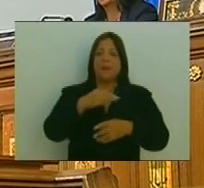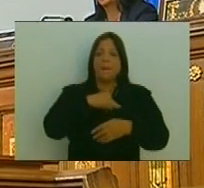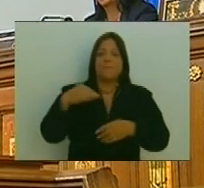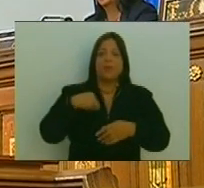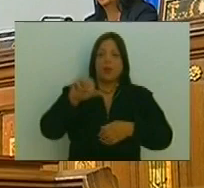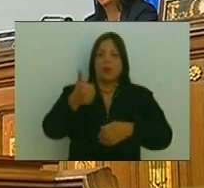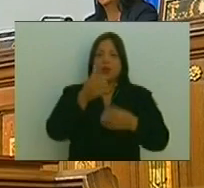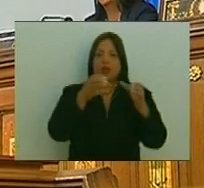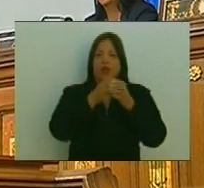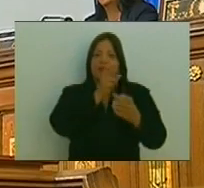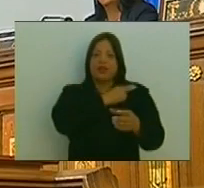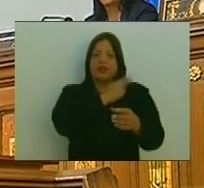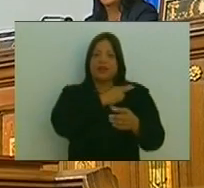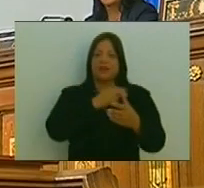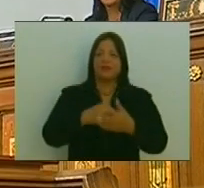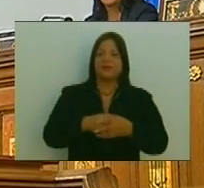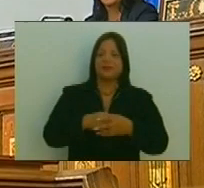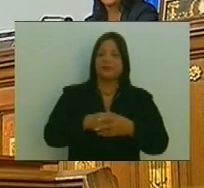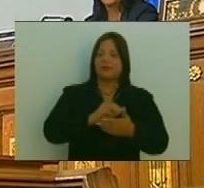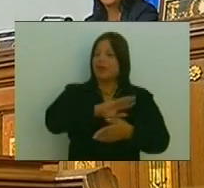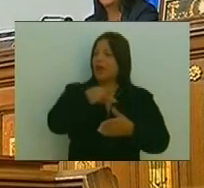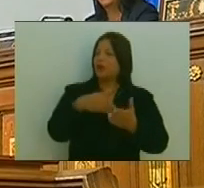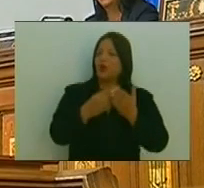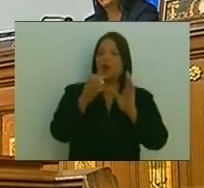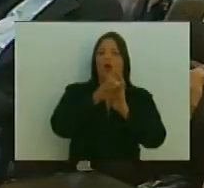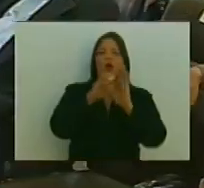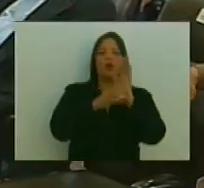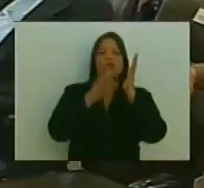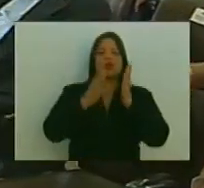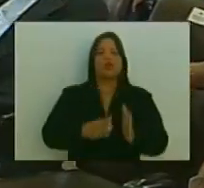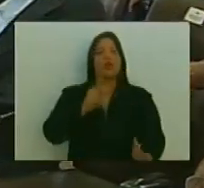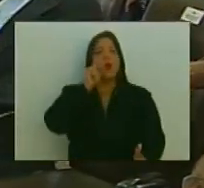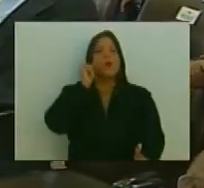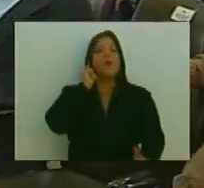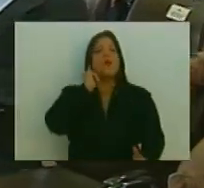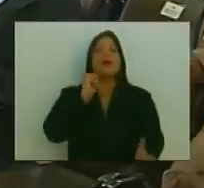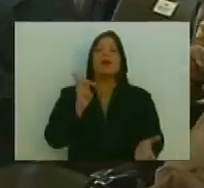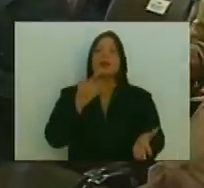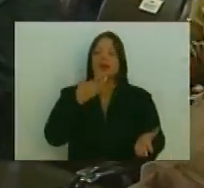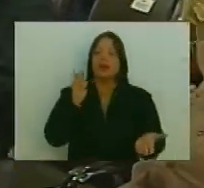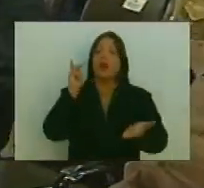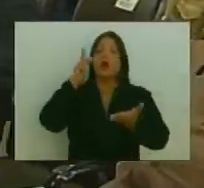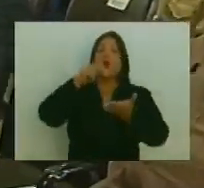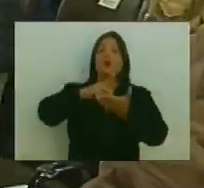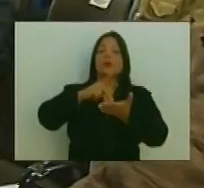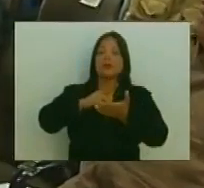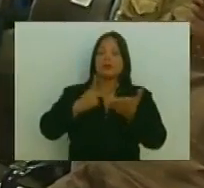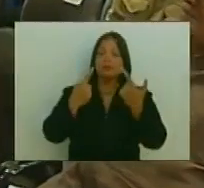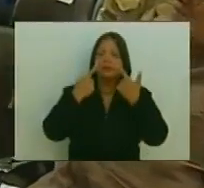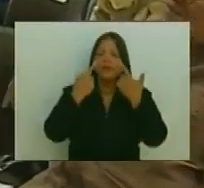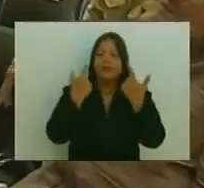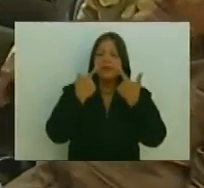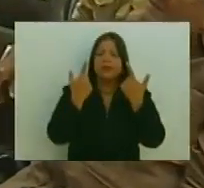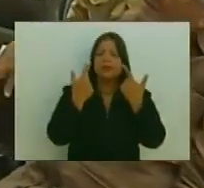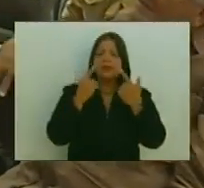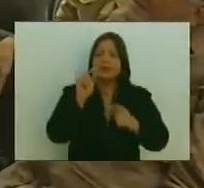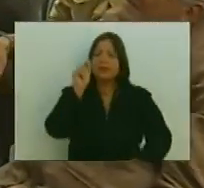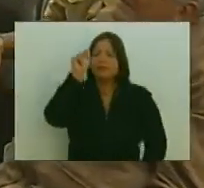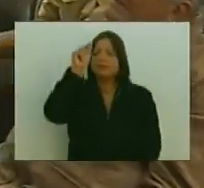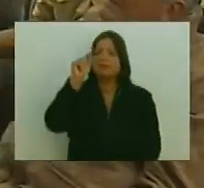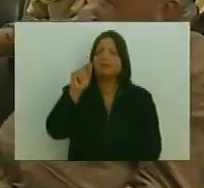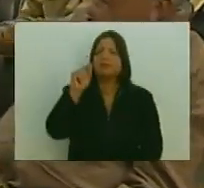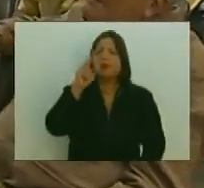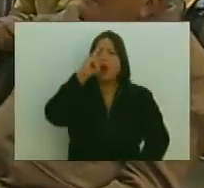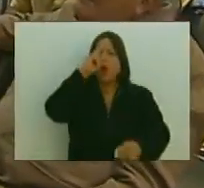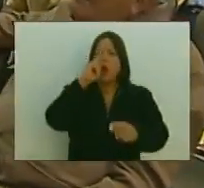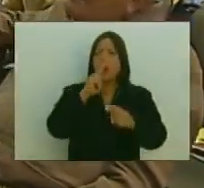Junta Directiva, a los colegas constituyentes, hombres y mujeres de la patria, bueno, por darnos la oportunidad. Fíjense, resaltar que es un